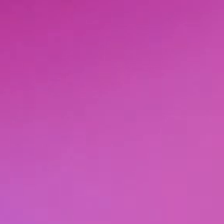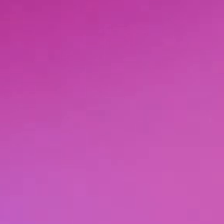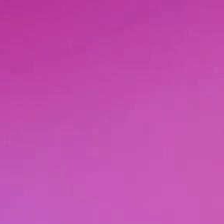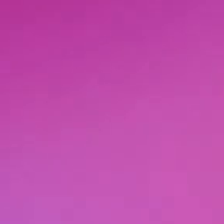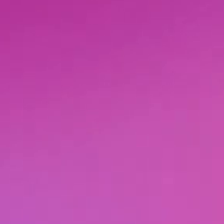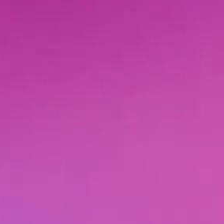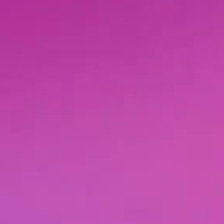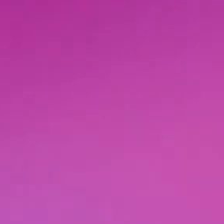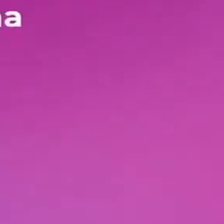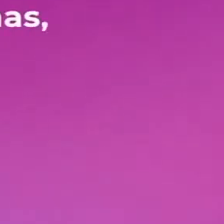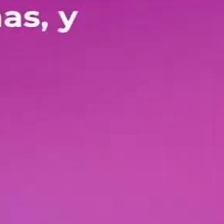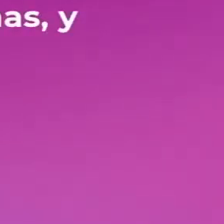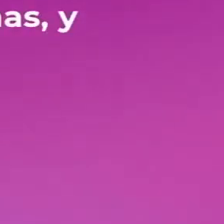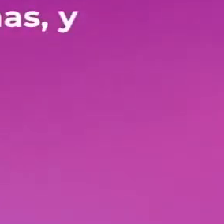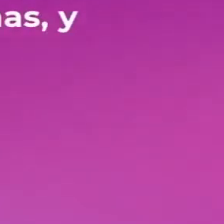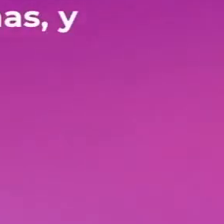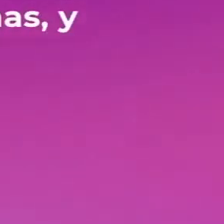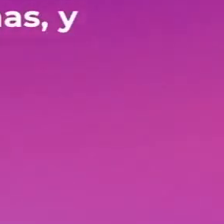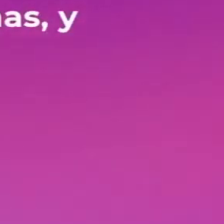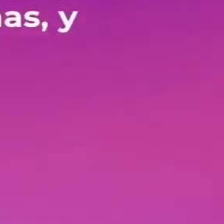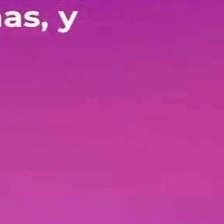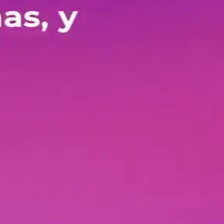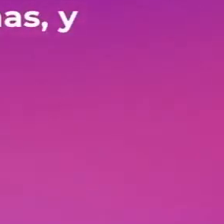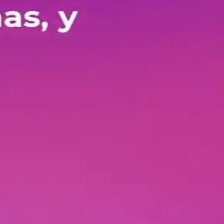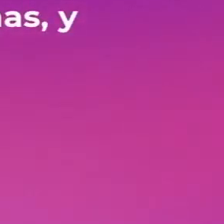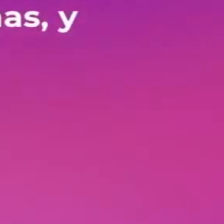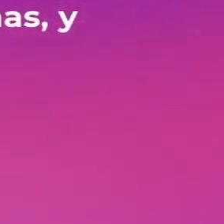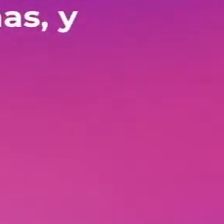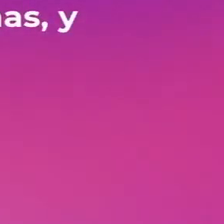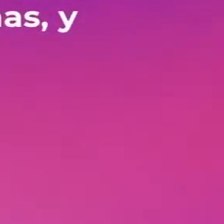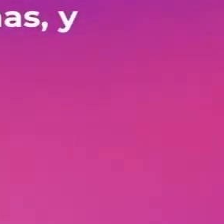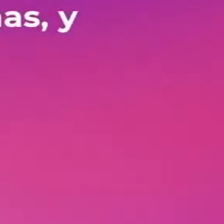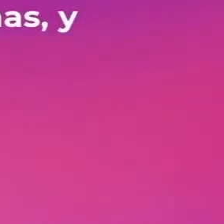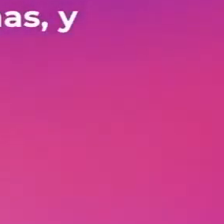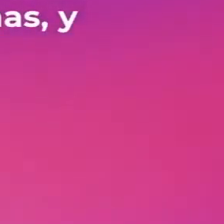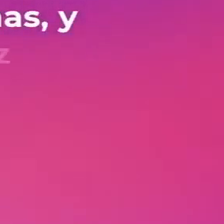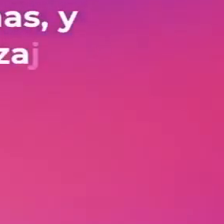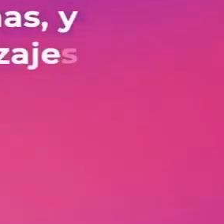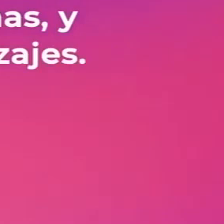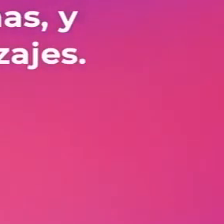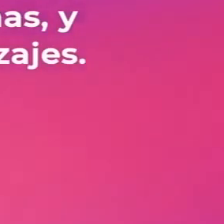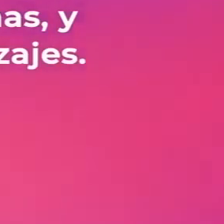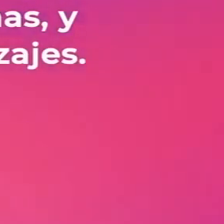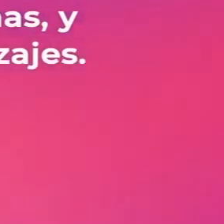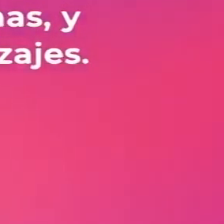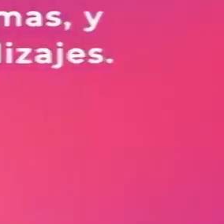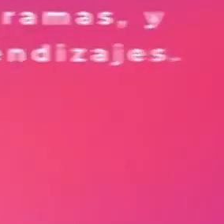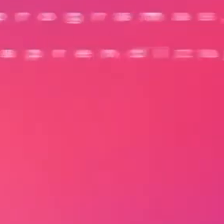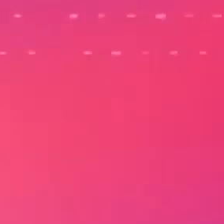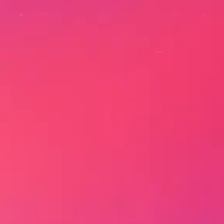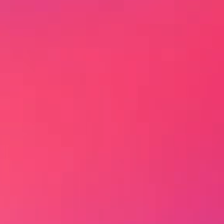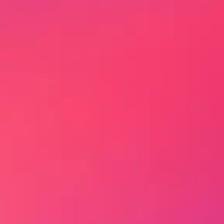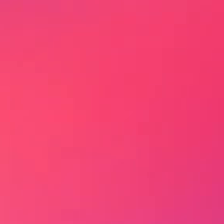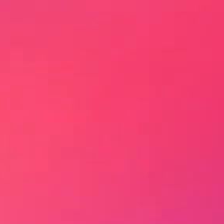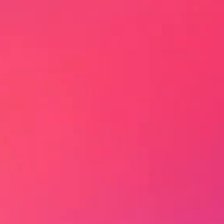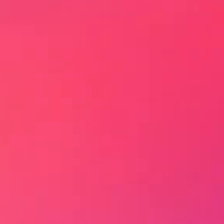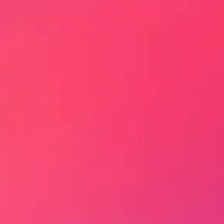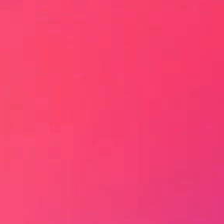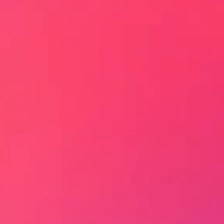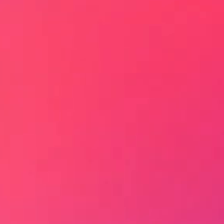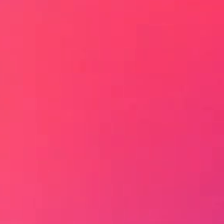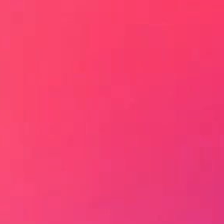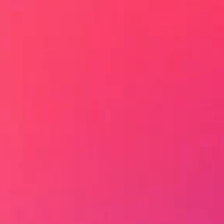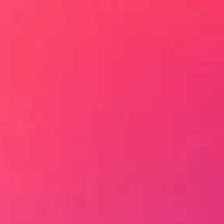aprendeencasa.cep.gov.mx, en donde podrás ver nuevamente los videos de los programas y además encontrarás actividades para fortalecer tus